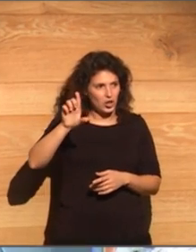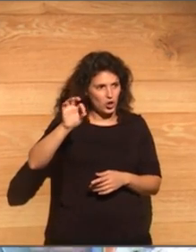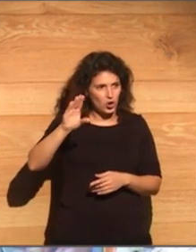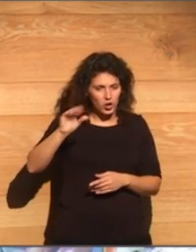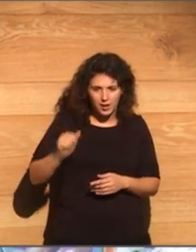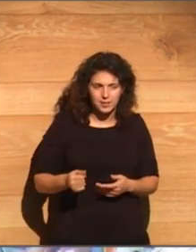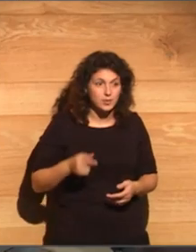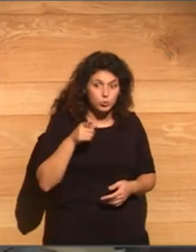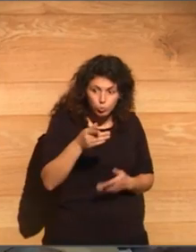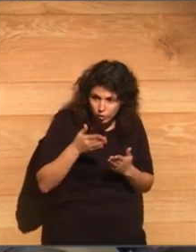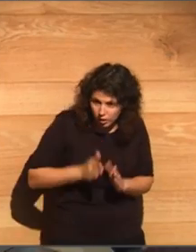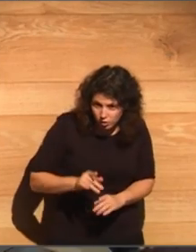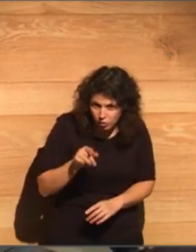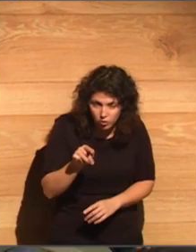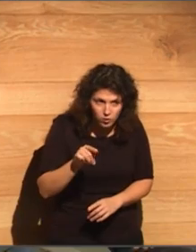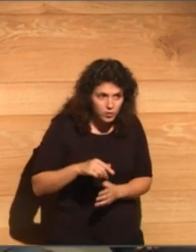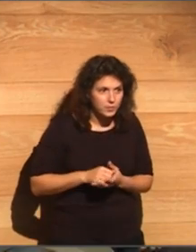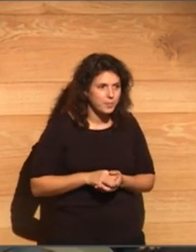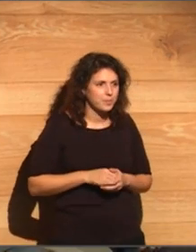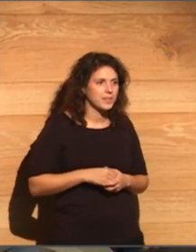digo, ¿eres el hijo de Sherlocka?